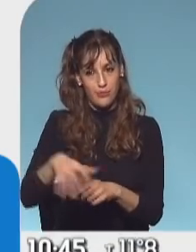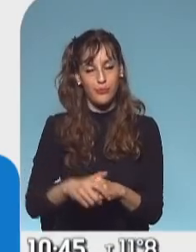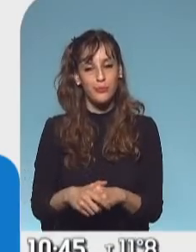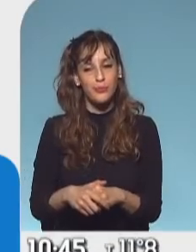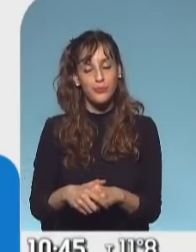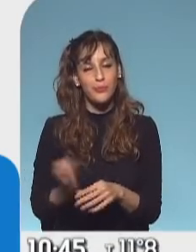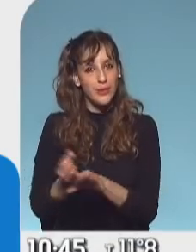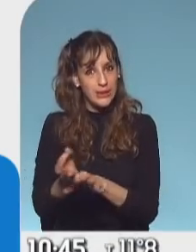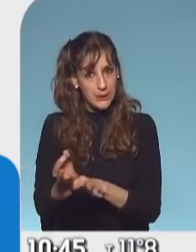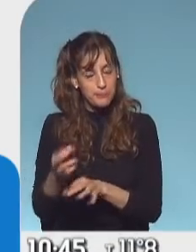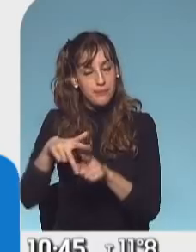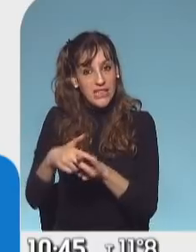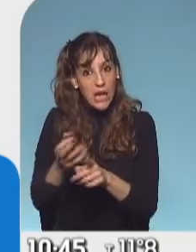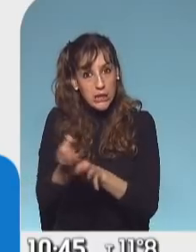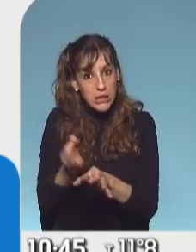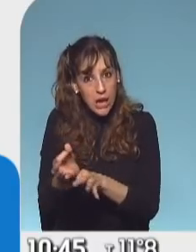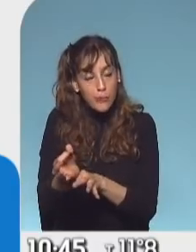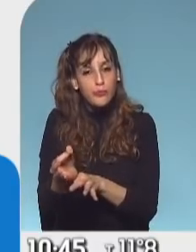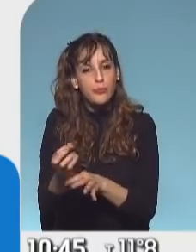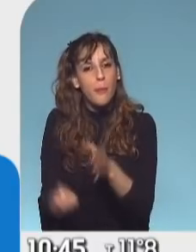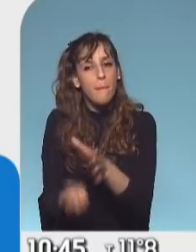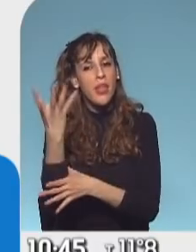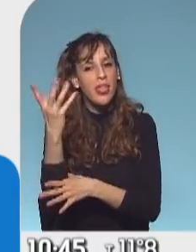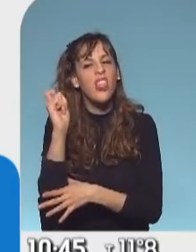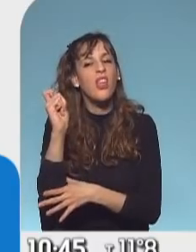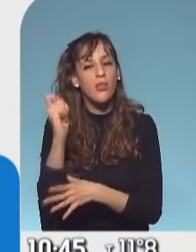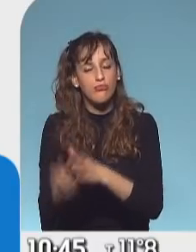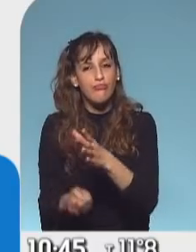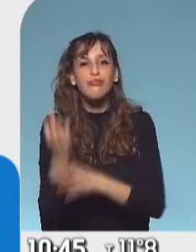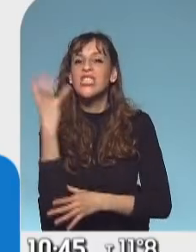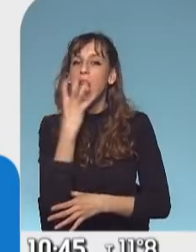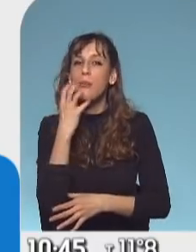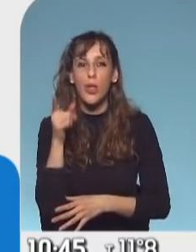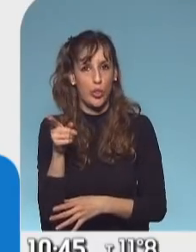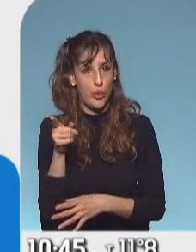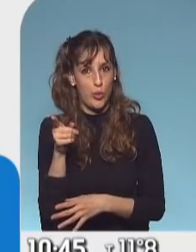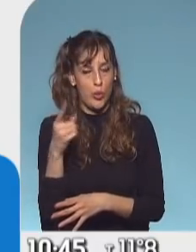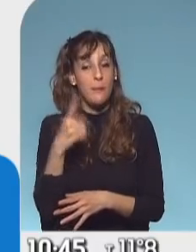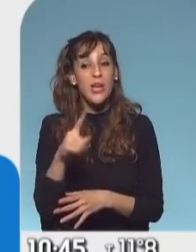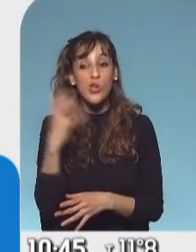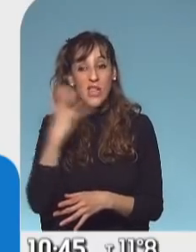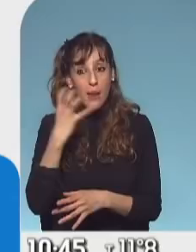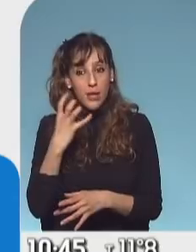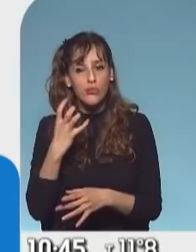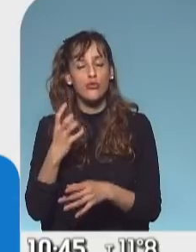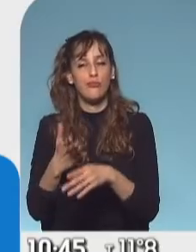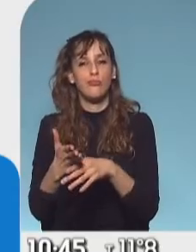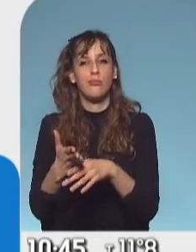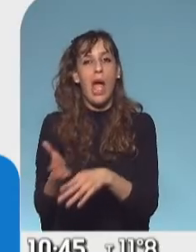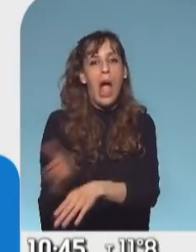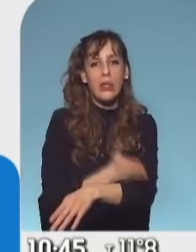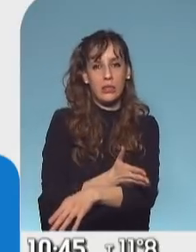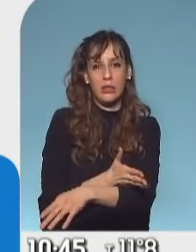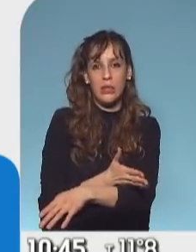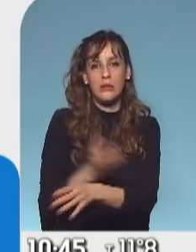Y que es un taller que creó Sarmiento. Pero Sarmiento, antes de hacer el taller y de construir un